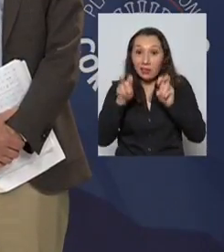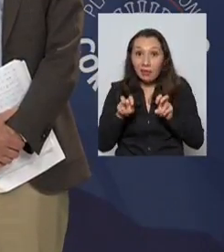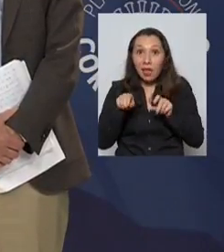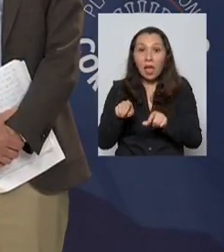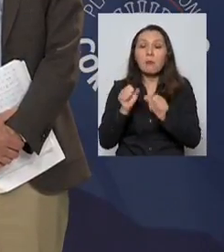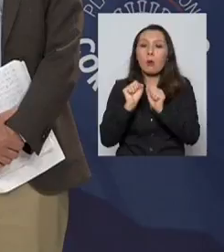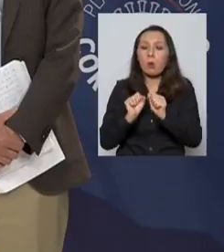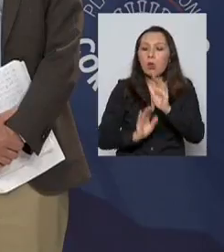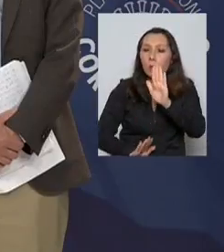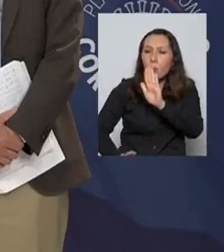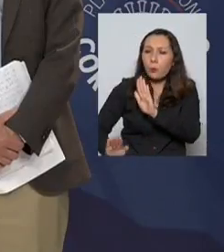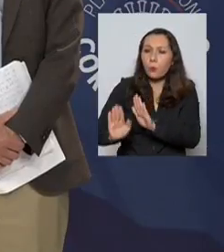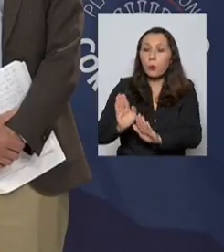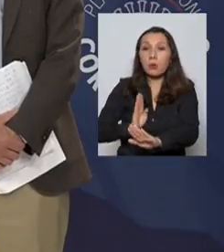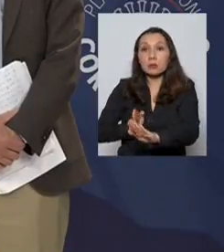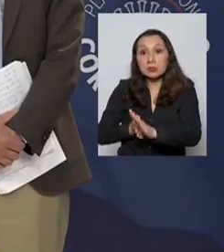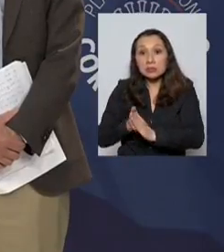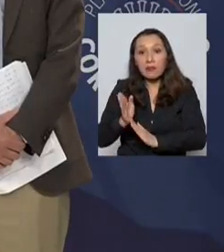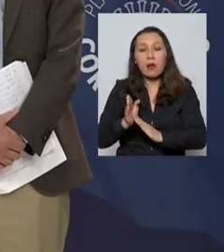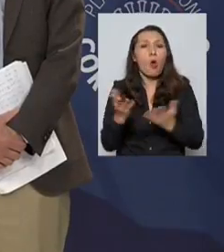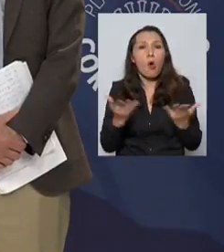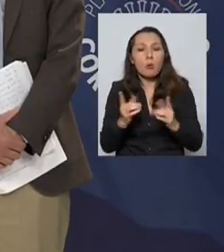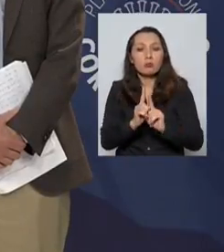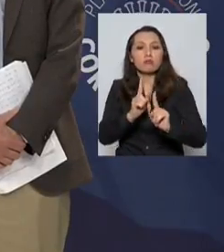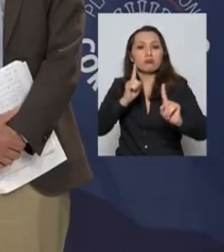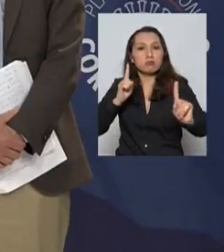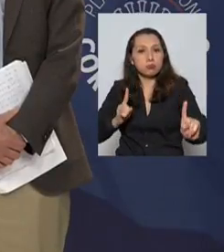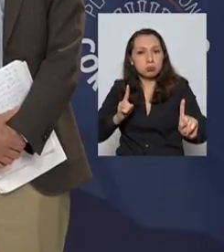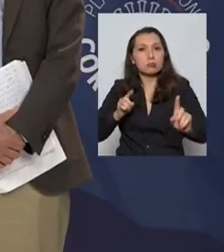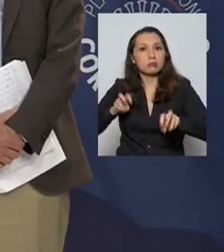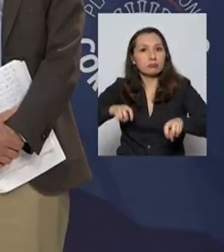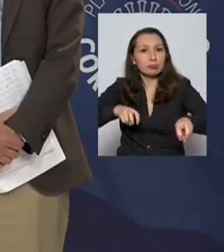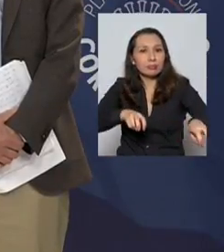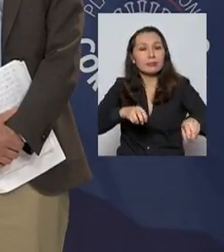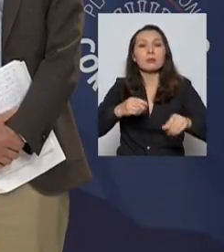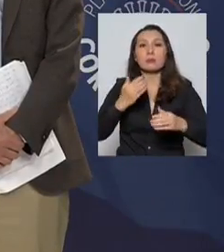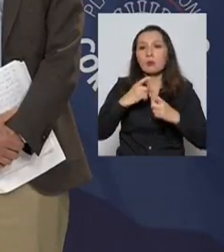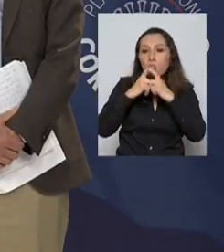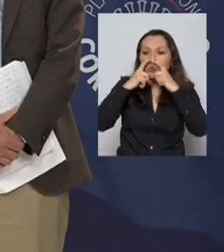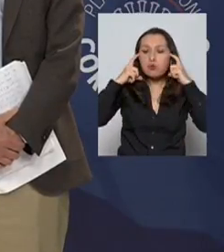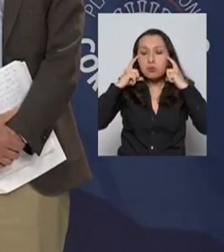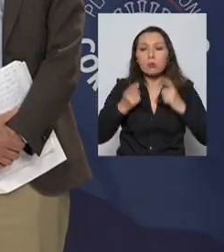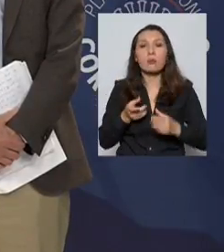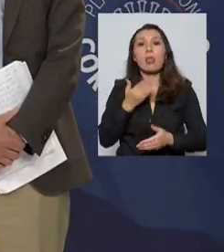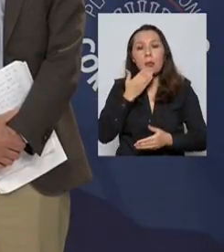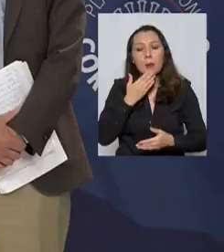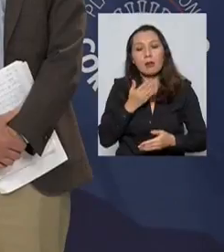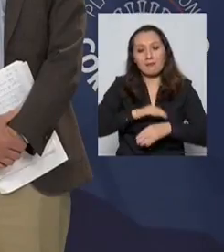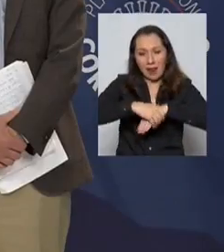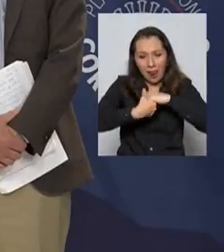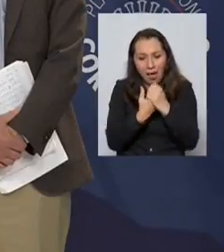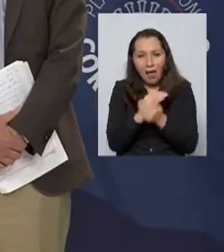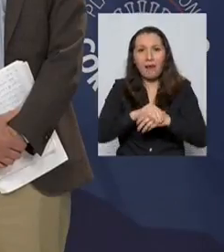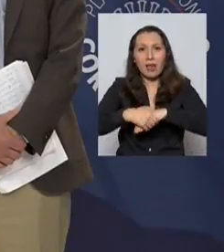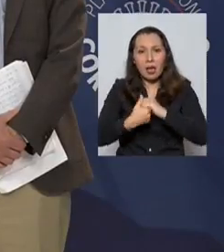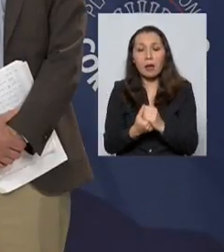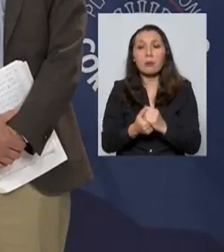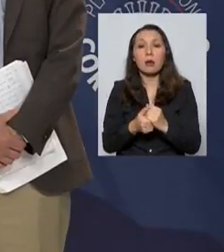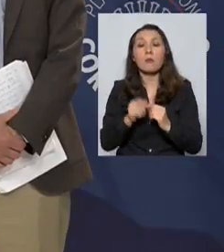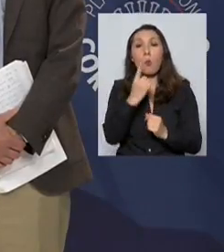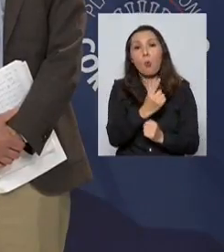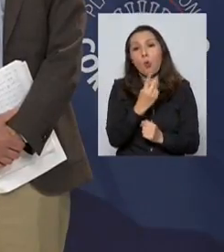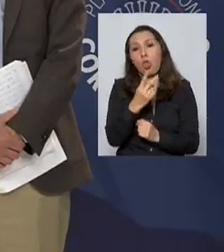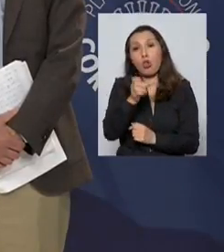evidentemente, guardando las distancias, usando mascarilla, lavándose las manos, el estar con una o dos